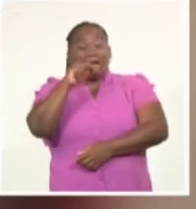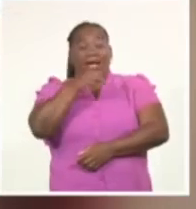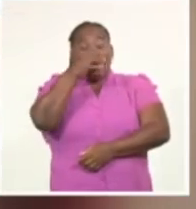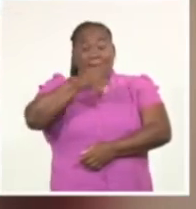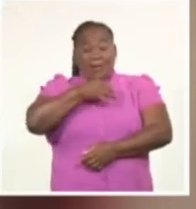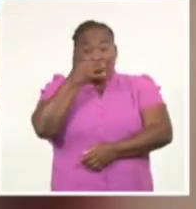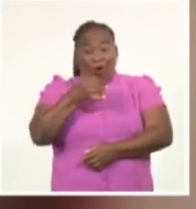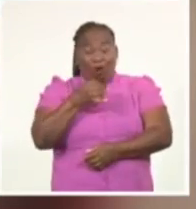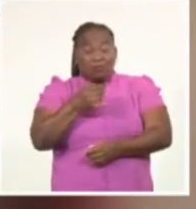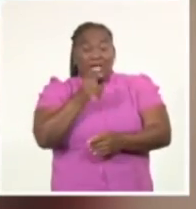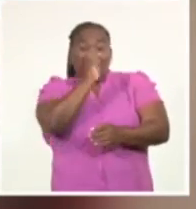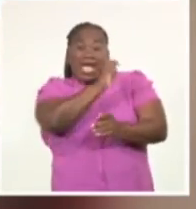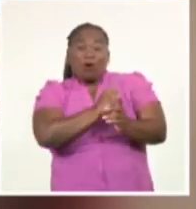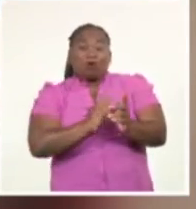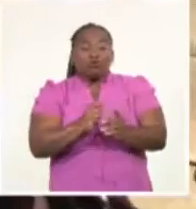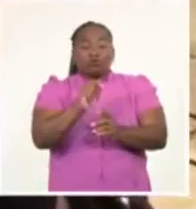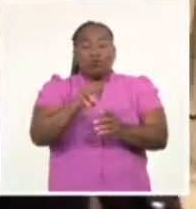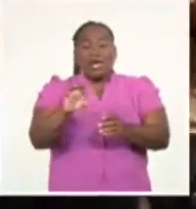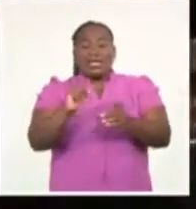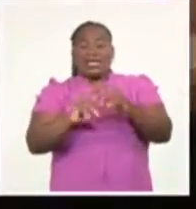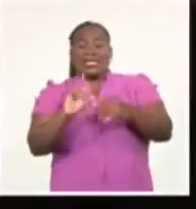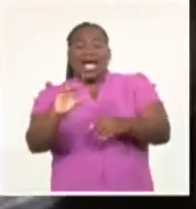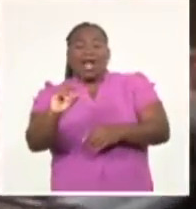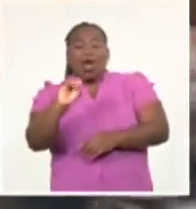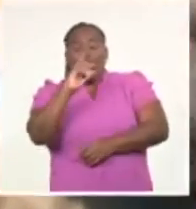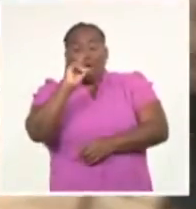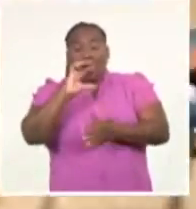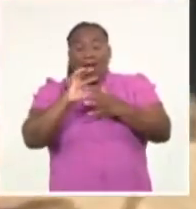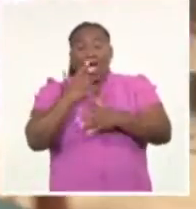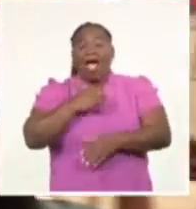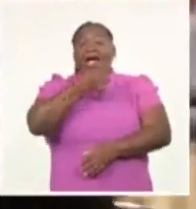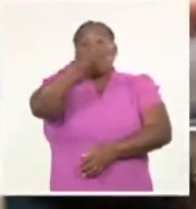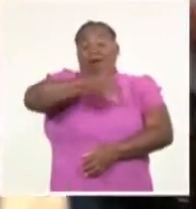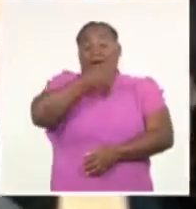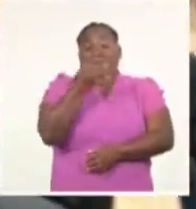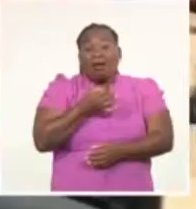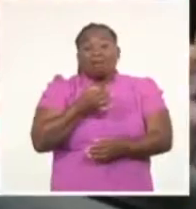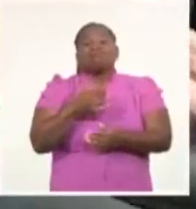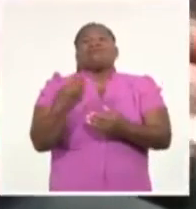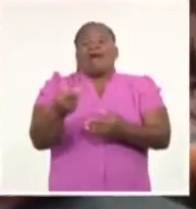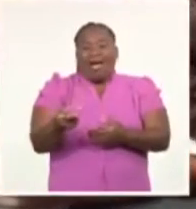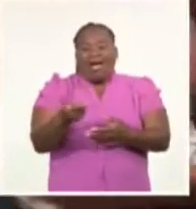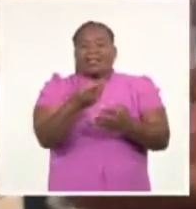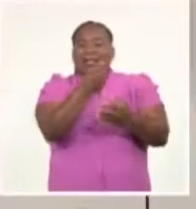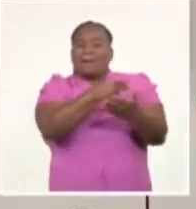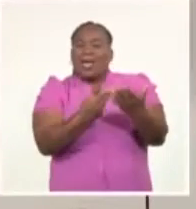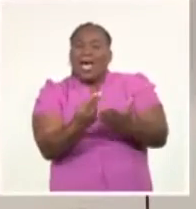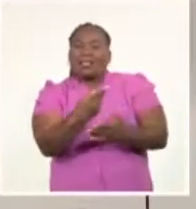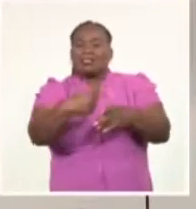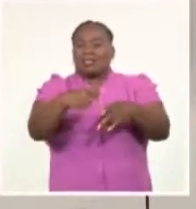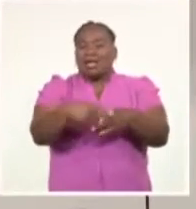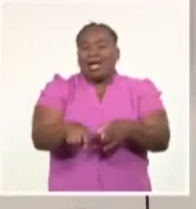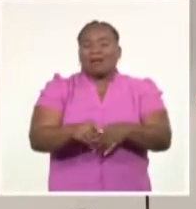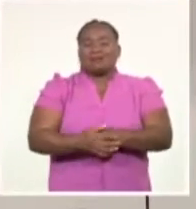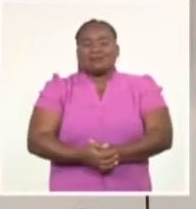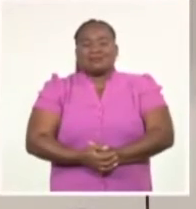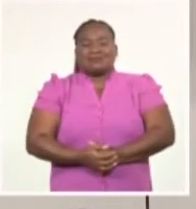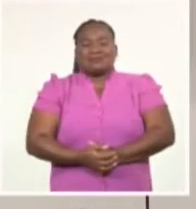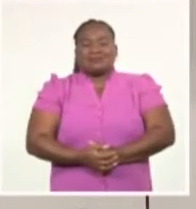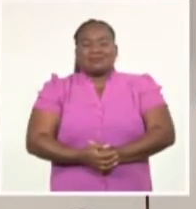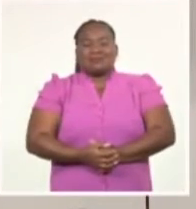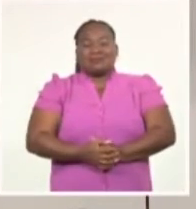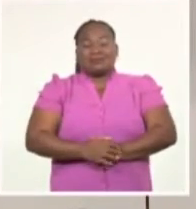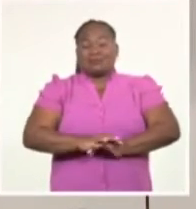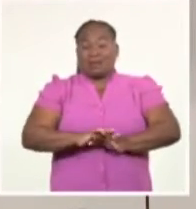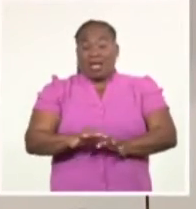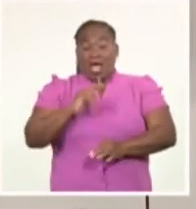Longa fue coherente con los cambios que experimentaron las artes plásticas en ese periodo. La edición definitiva